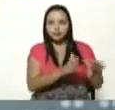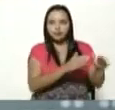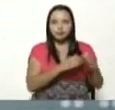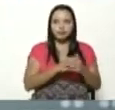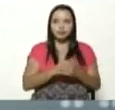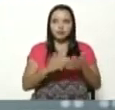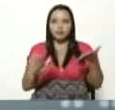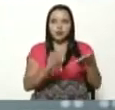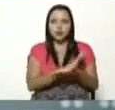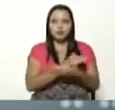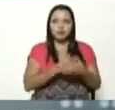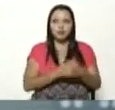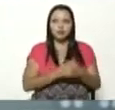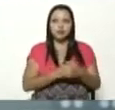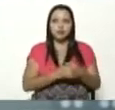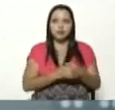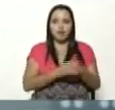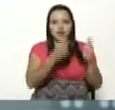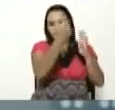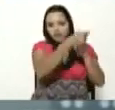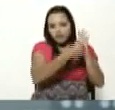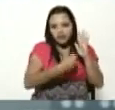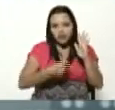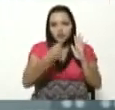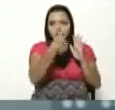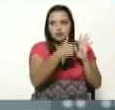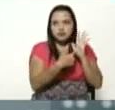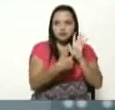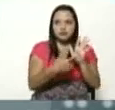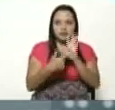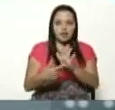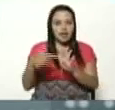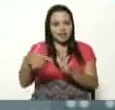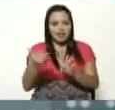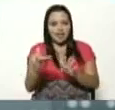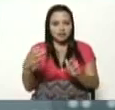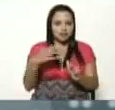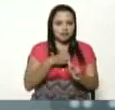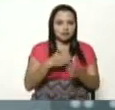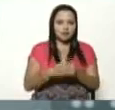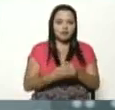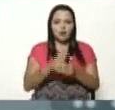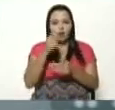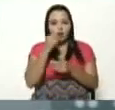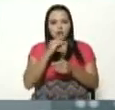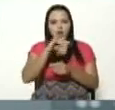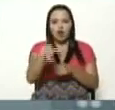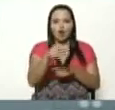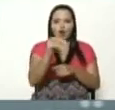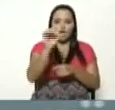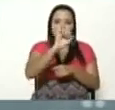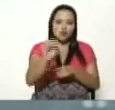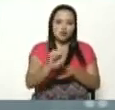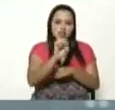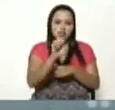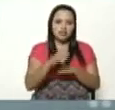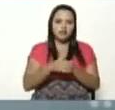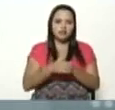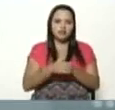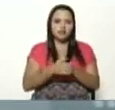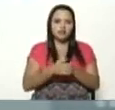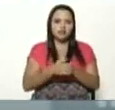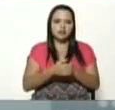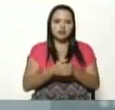En la categoría boceto, aquí ha ganado el autor José Luis Vega, del